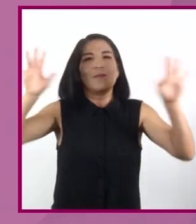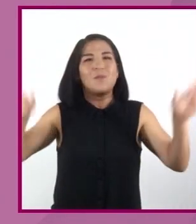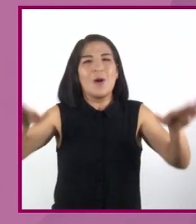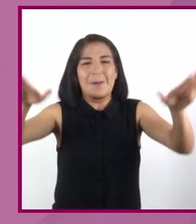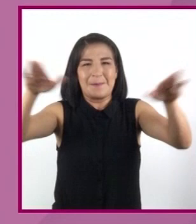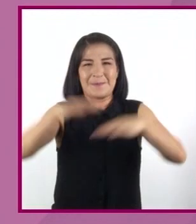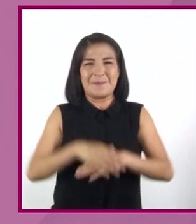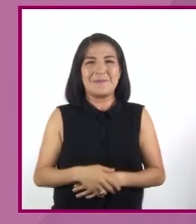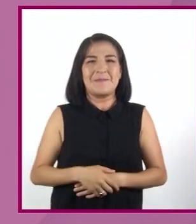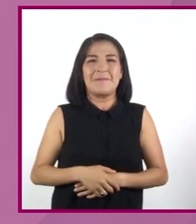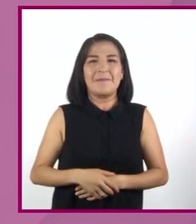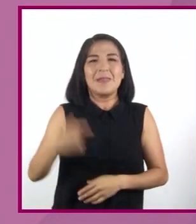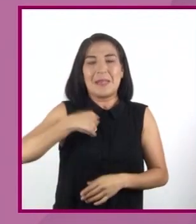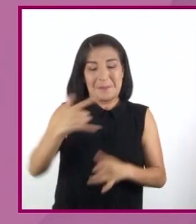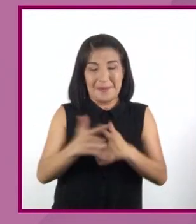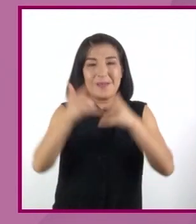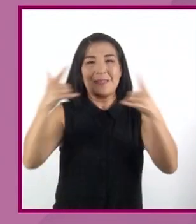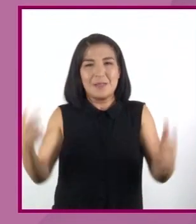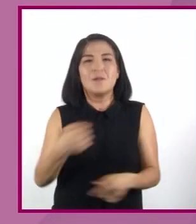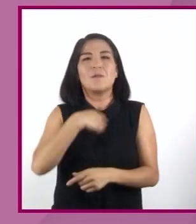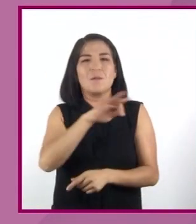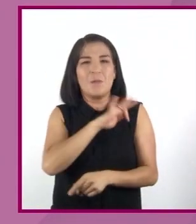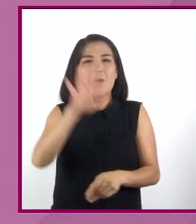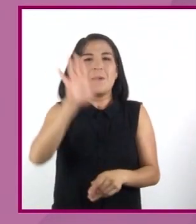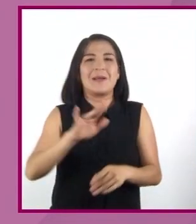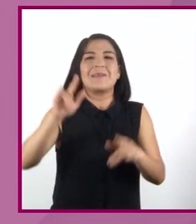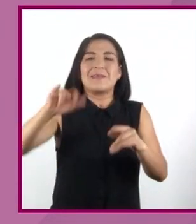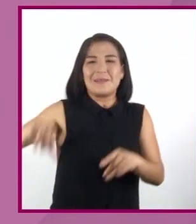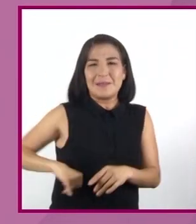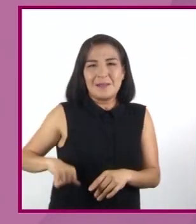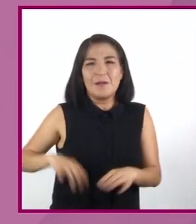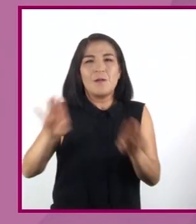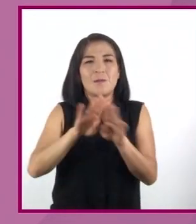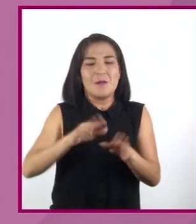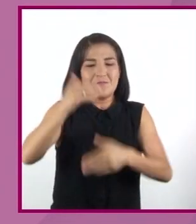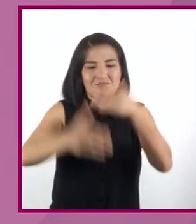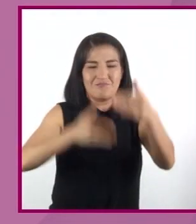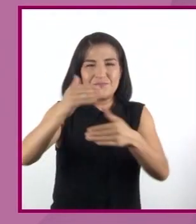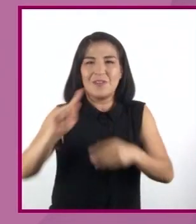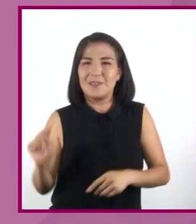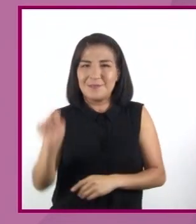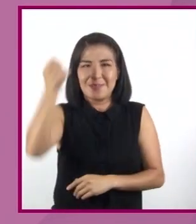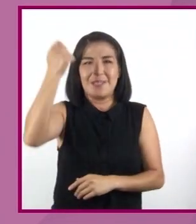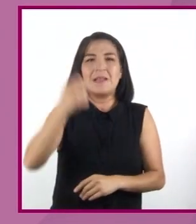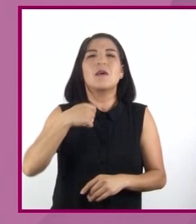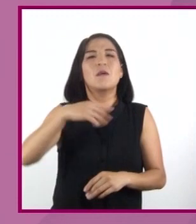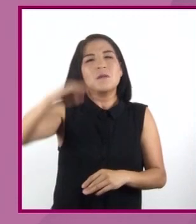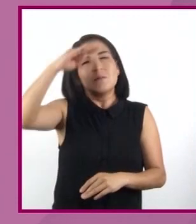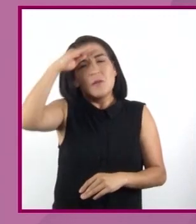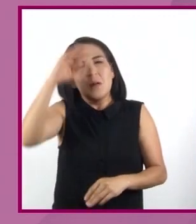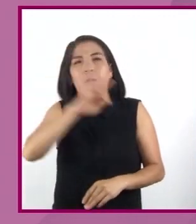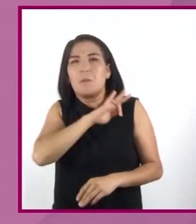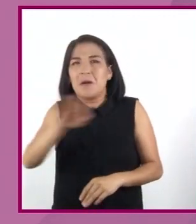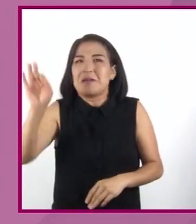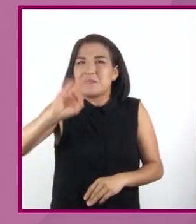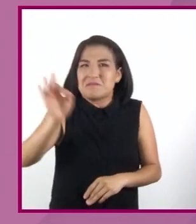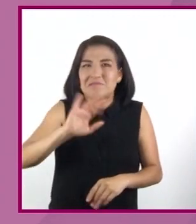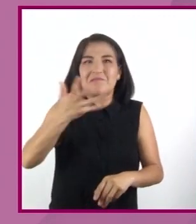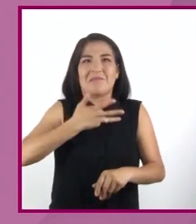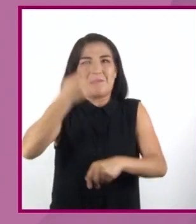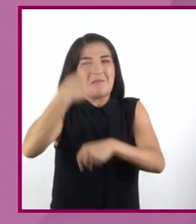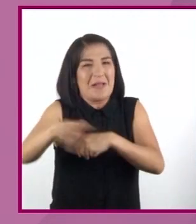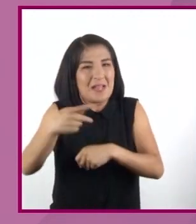En nuestras historias demostramos interés por los avances tecnológicos y reflexionamos sobre sus posibles